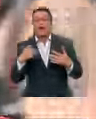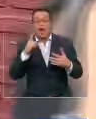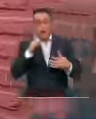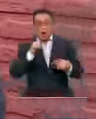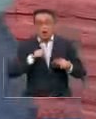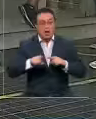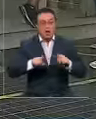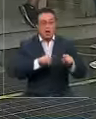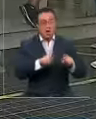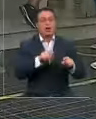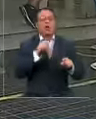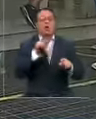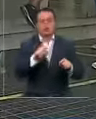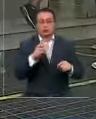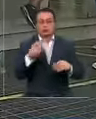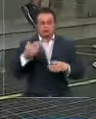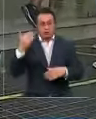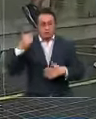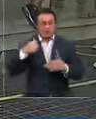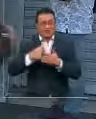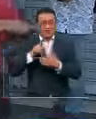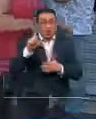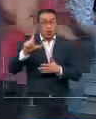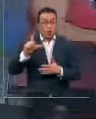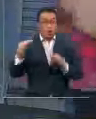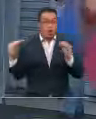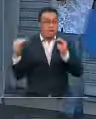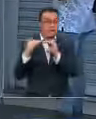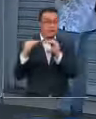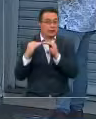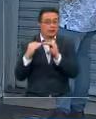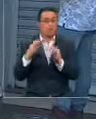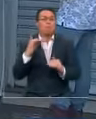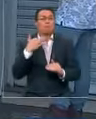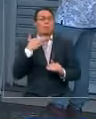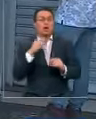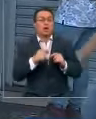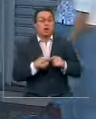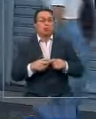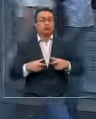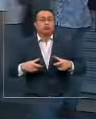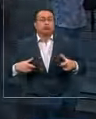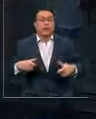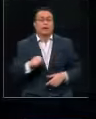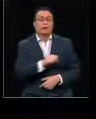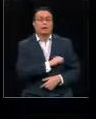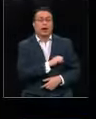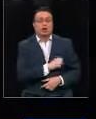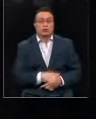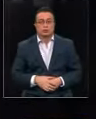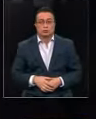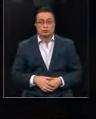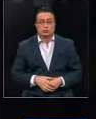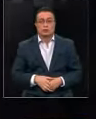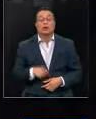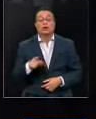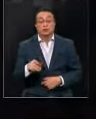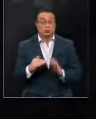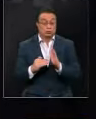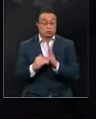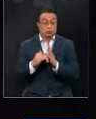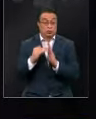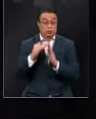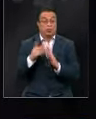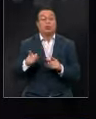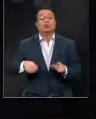activos, un número que no se veía desde fines de julio. ¿Por qué está aumentando el contagio en la capital? El aumento de los